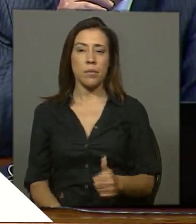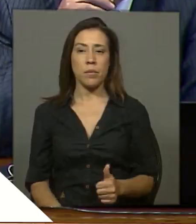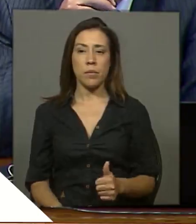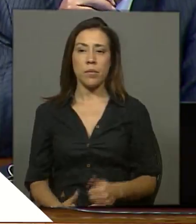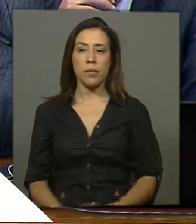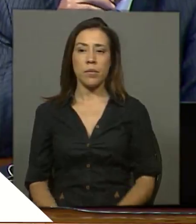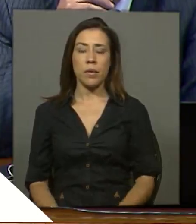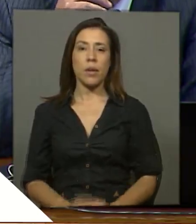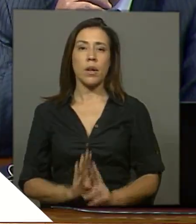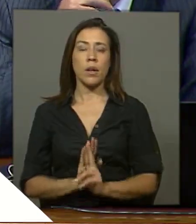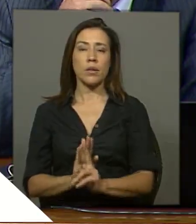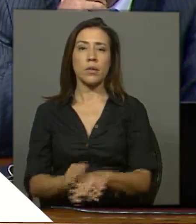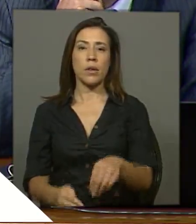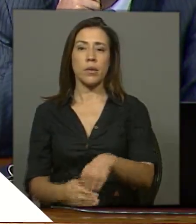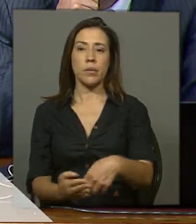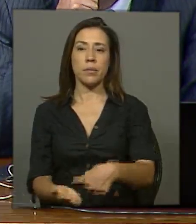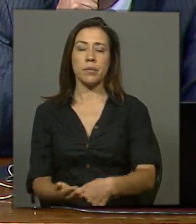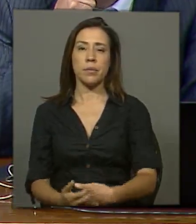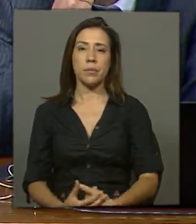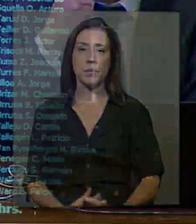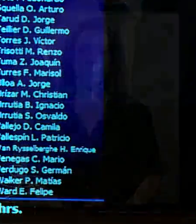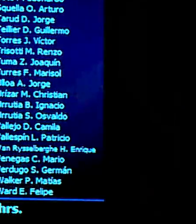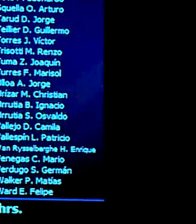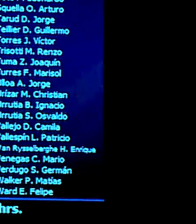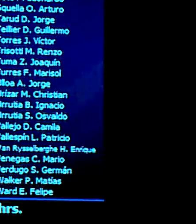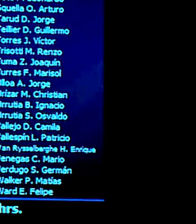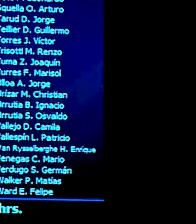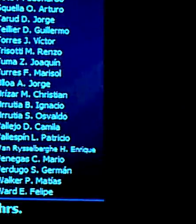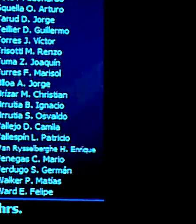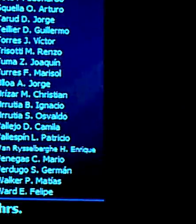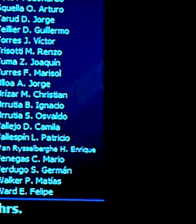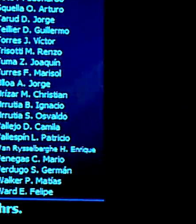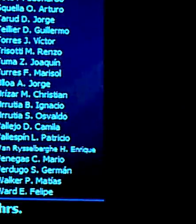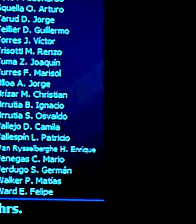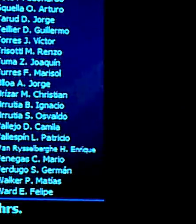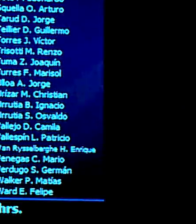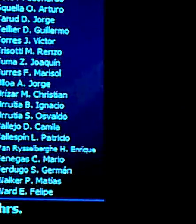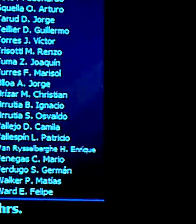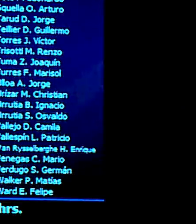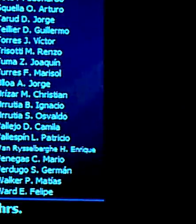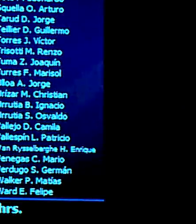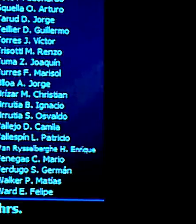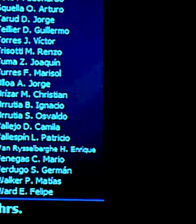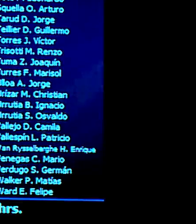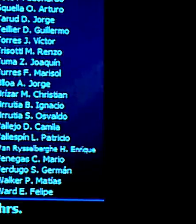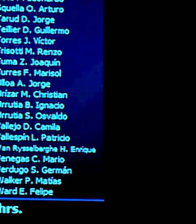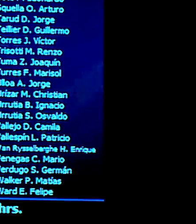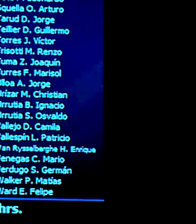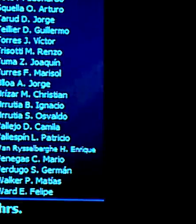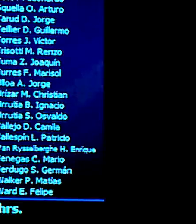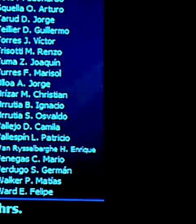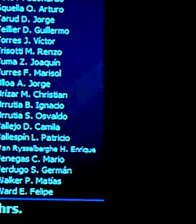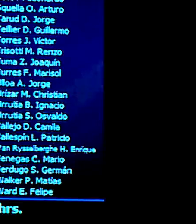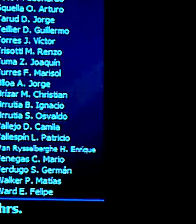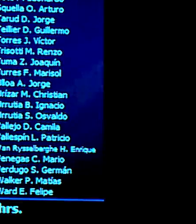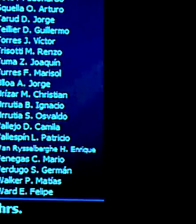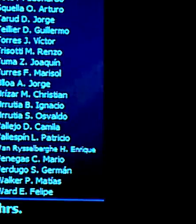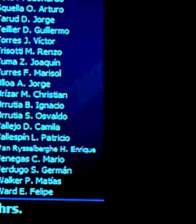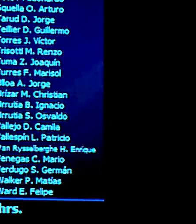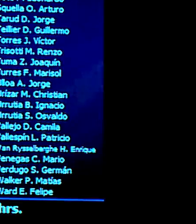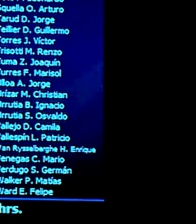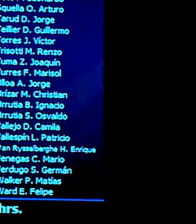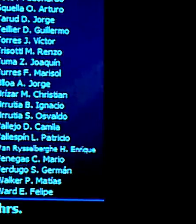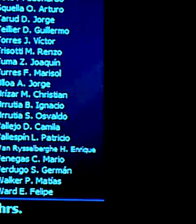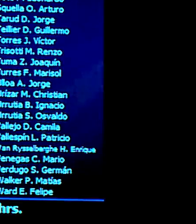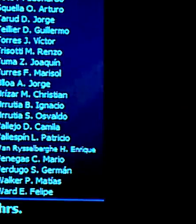bien resultado de la votación por la afirmativa 37 votos 51 en contra